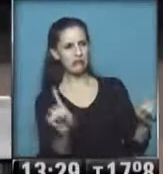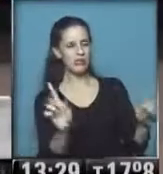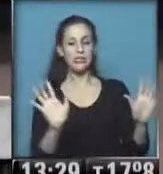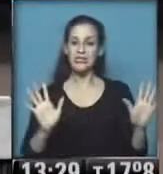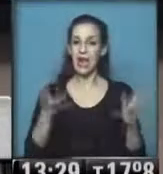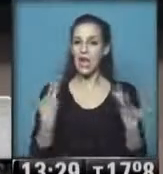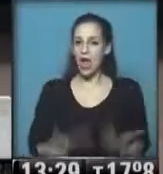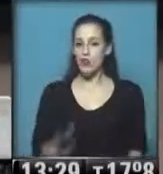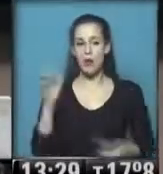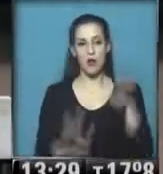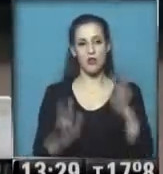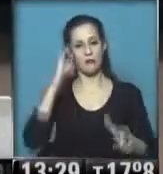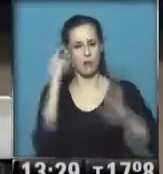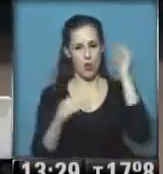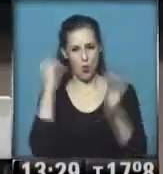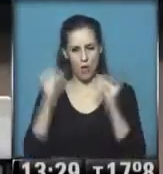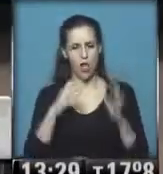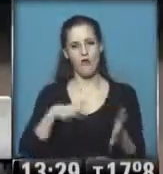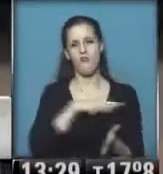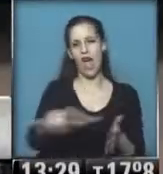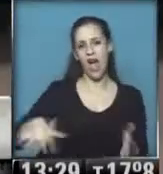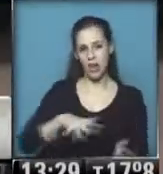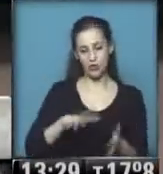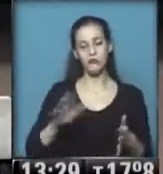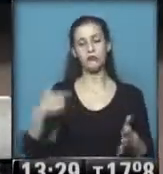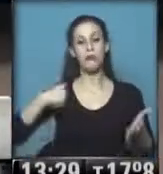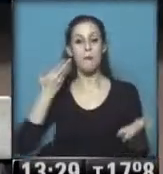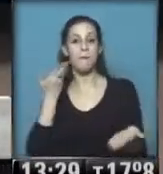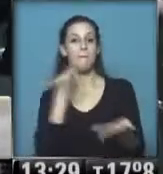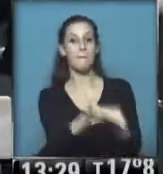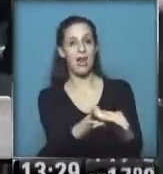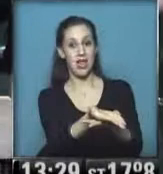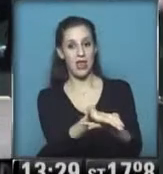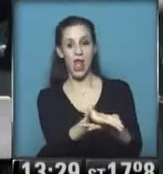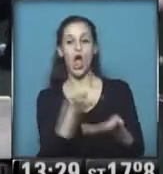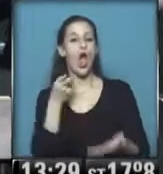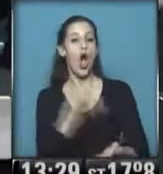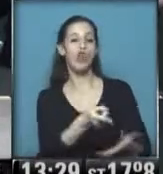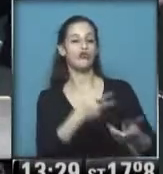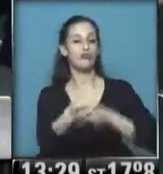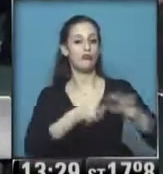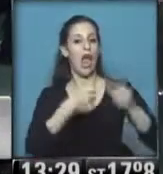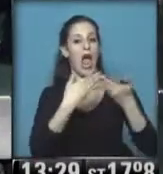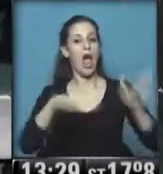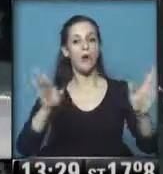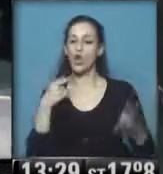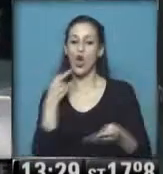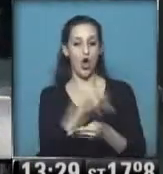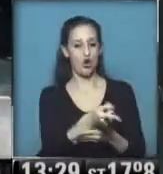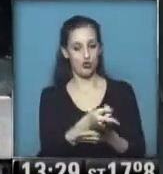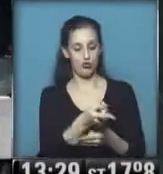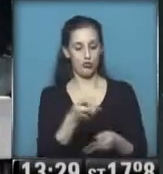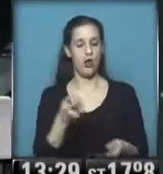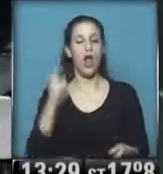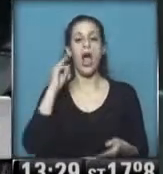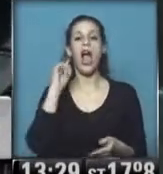natural no entonces eh interpusieron un pedido para para que no sea y la justicia Federal uno de estos